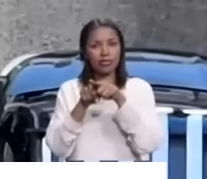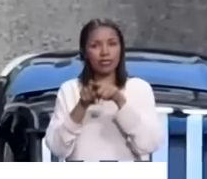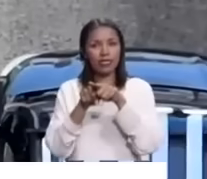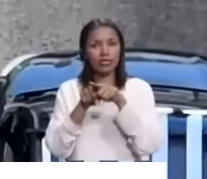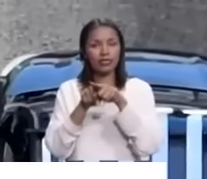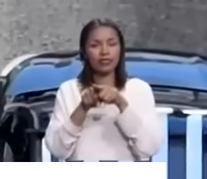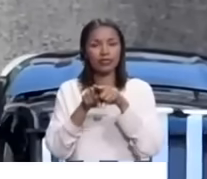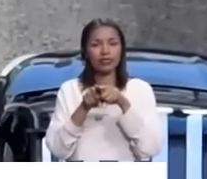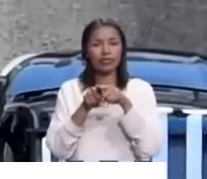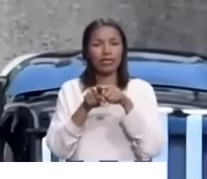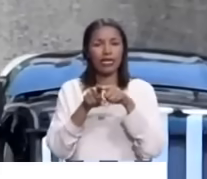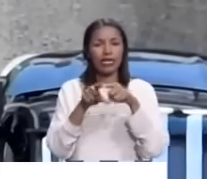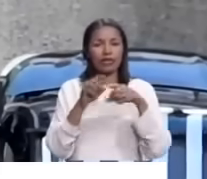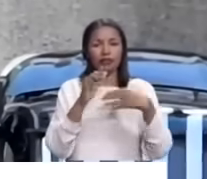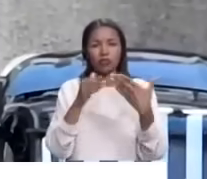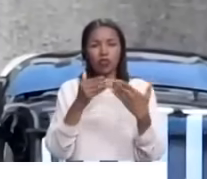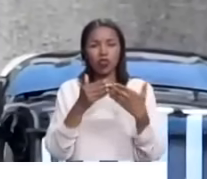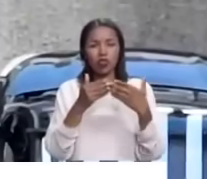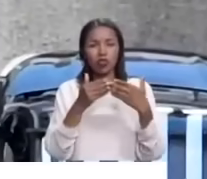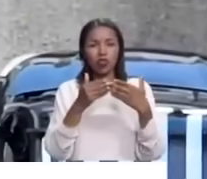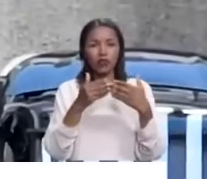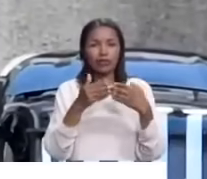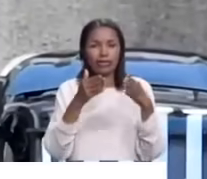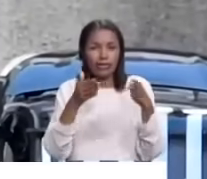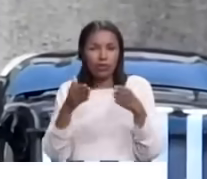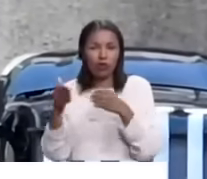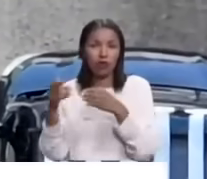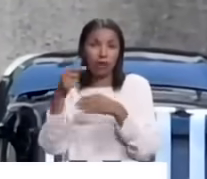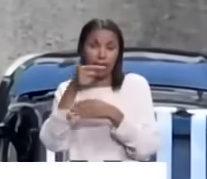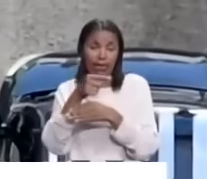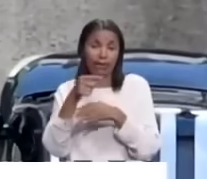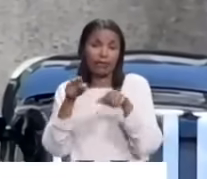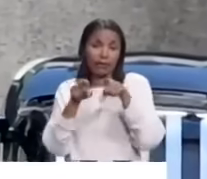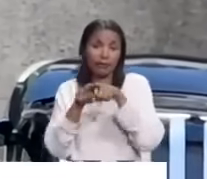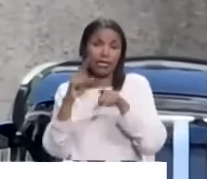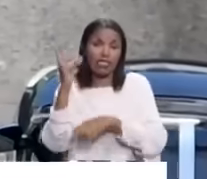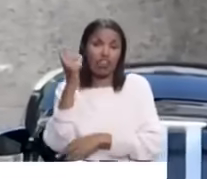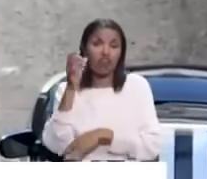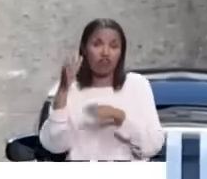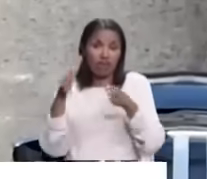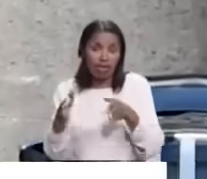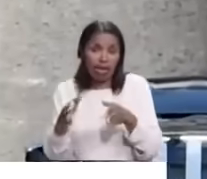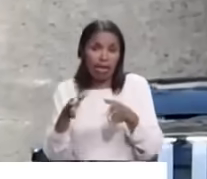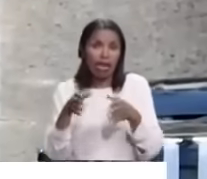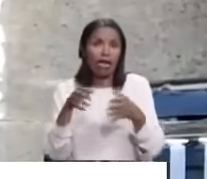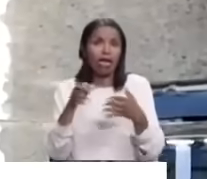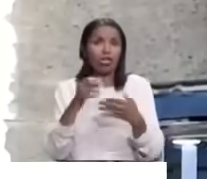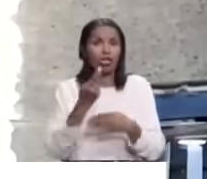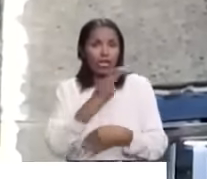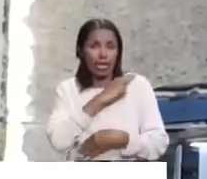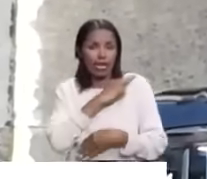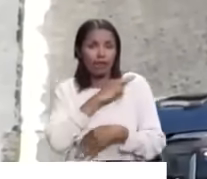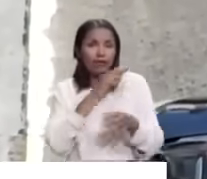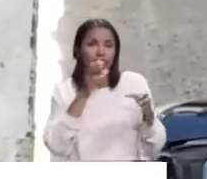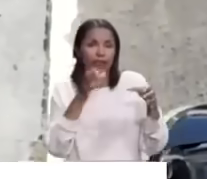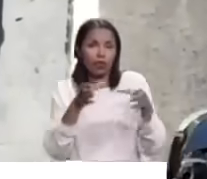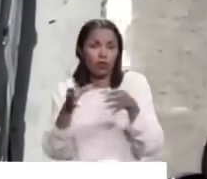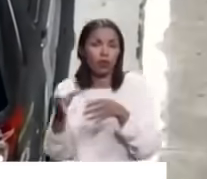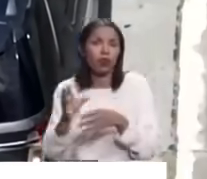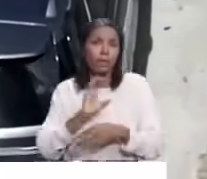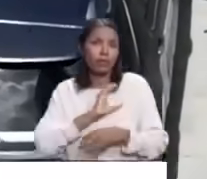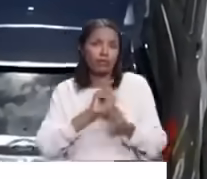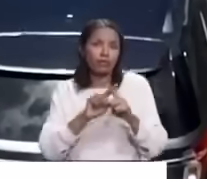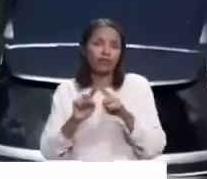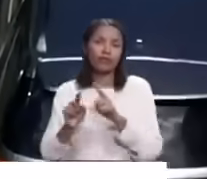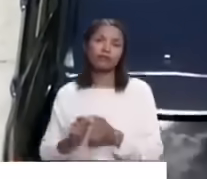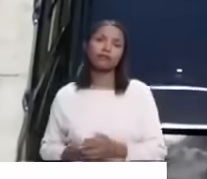con esta diligencia. Emilio, sí. Hay todavía mucha expectativa y el tema es que es una situación